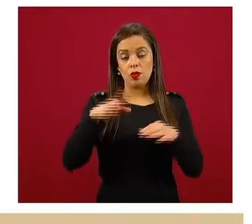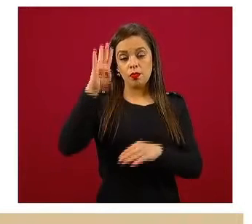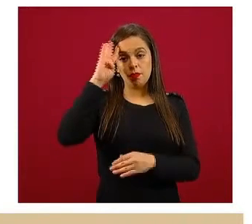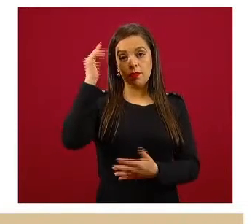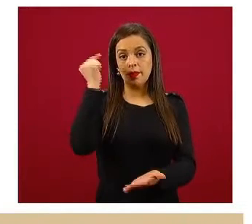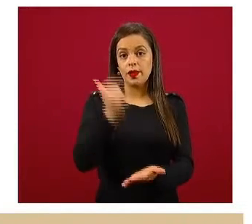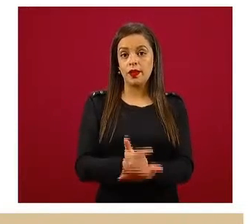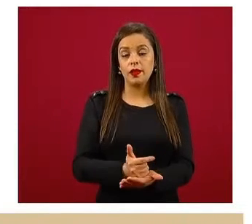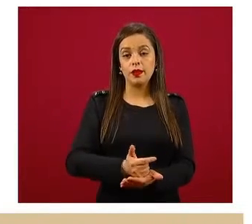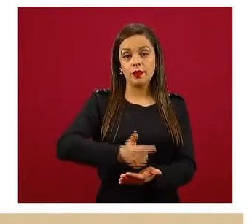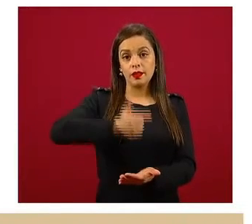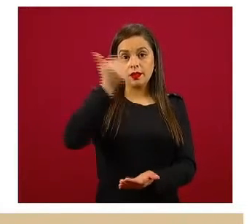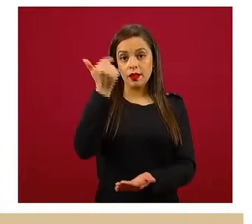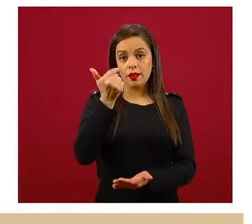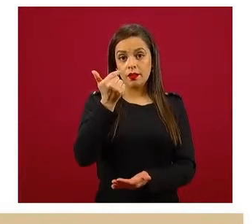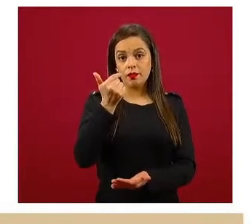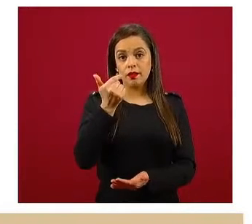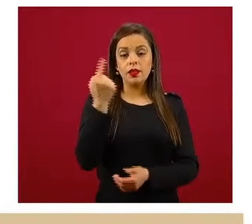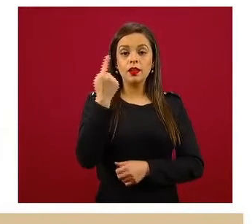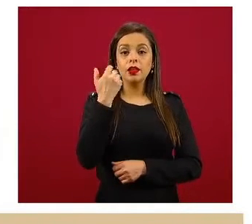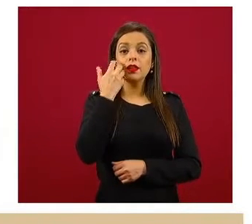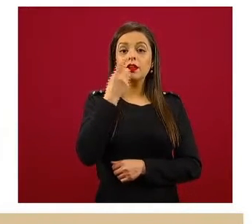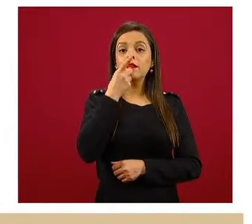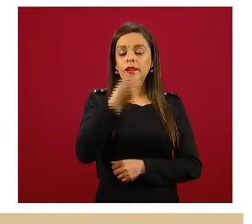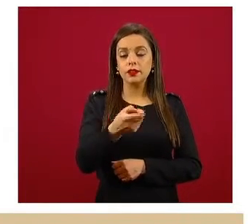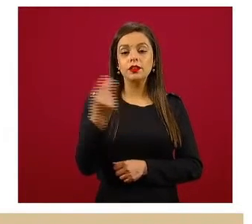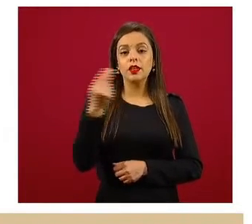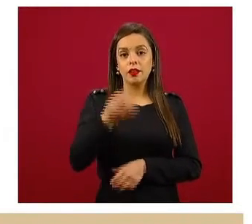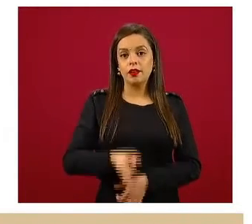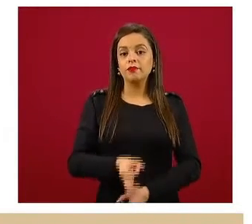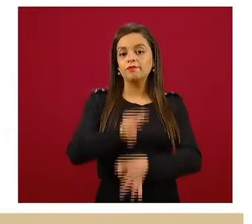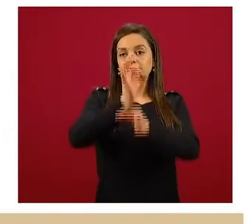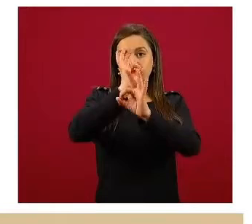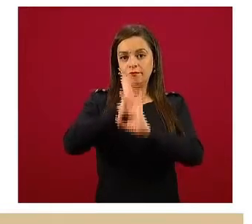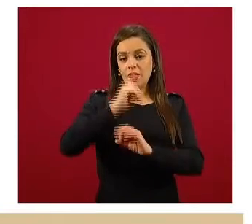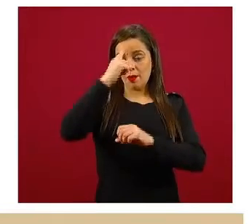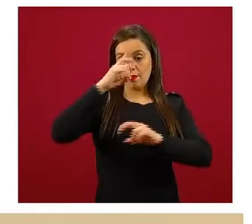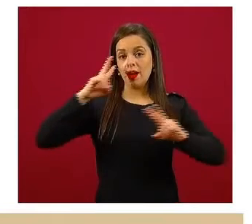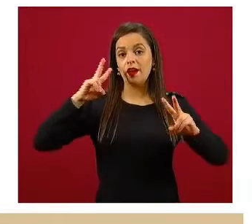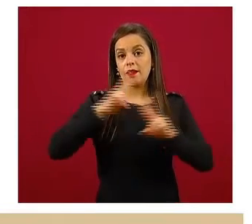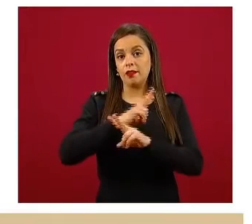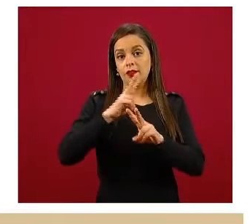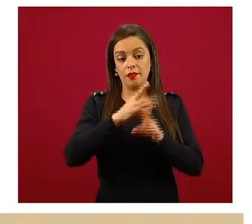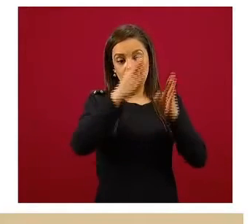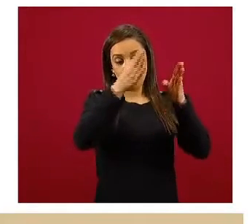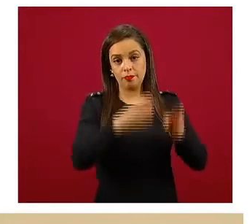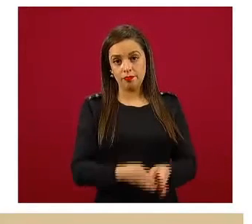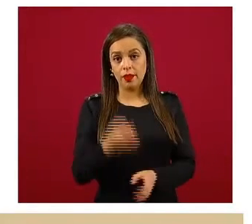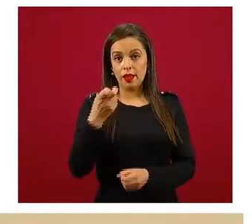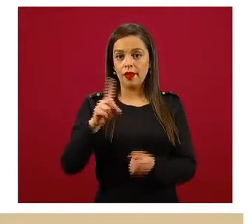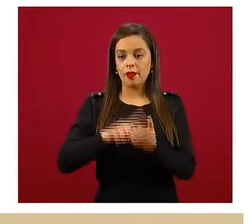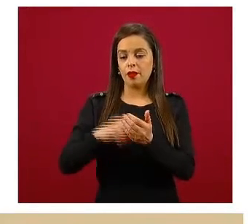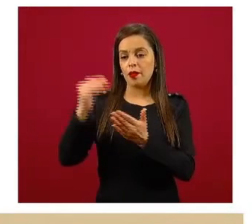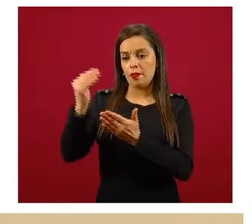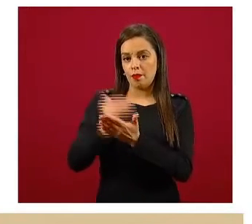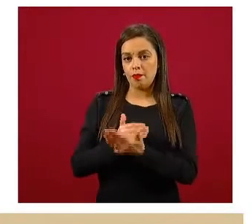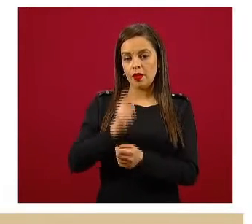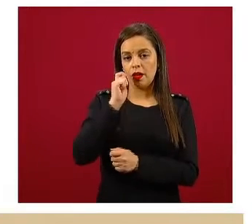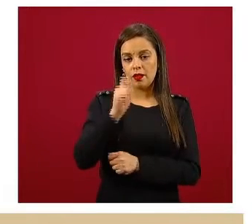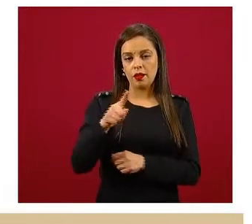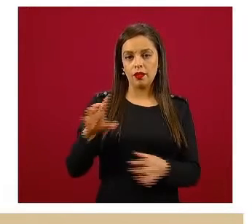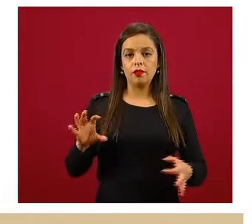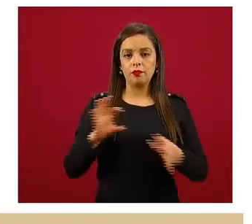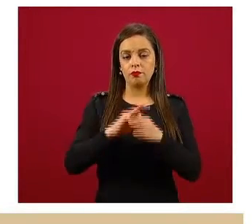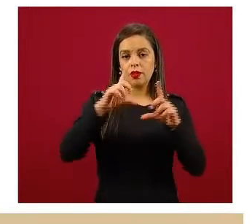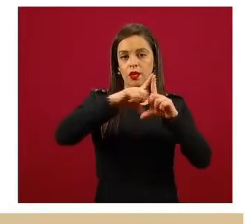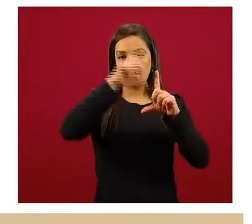que necesitaron ser intubados, y estos porcentajes también son mucho menores que lo que hemos observado en la media nacional en relación